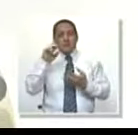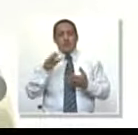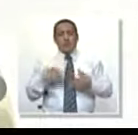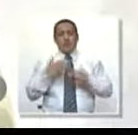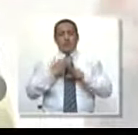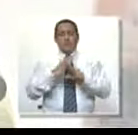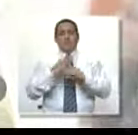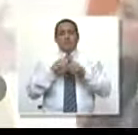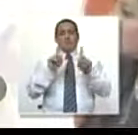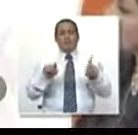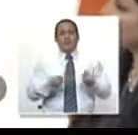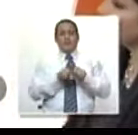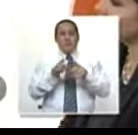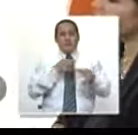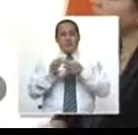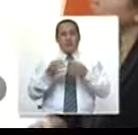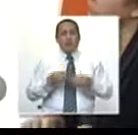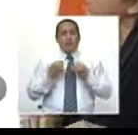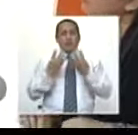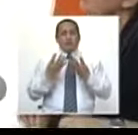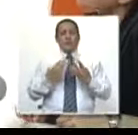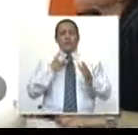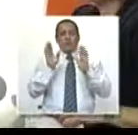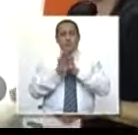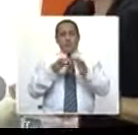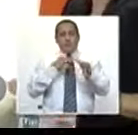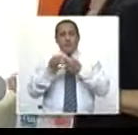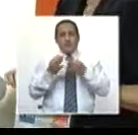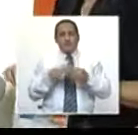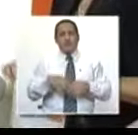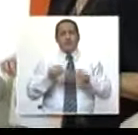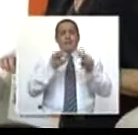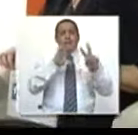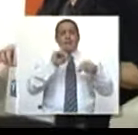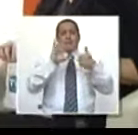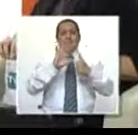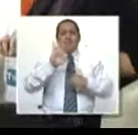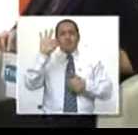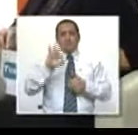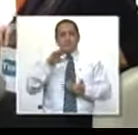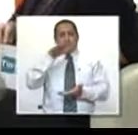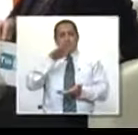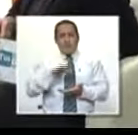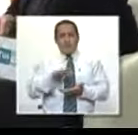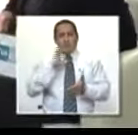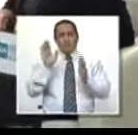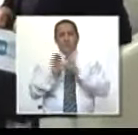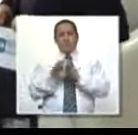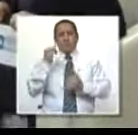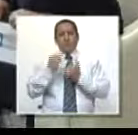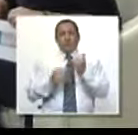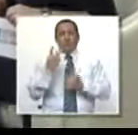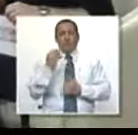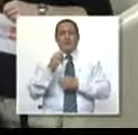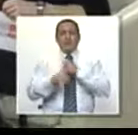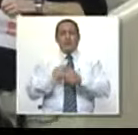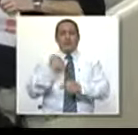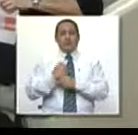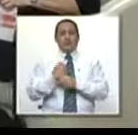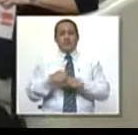evitables sin embargo hay que Resaltar lo bueno no es cierto y decir que en 76 por se ha reducido en los últimos 20